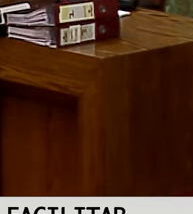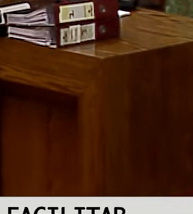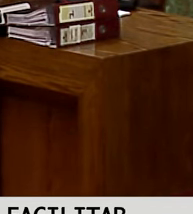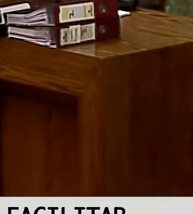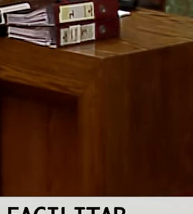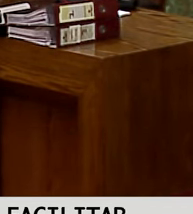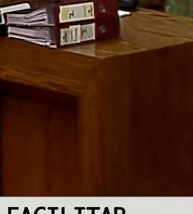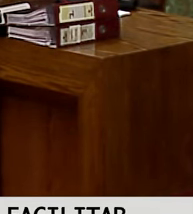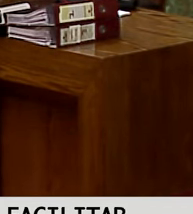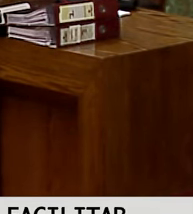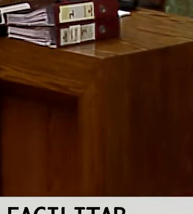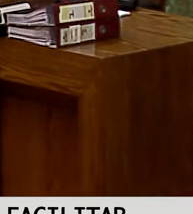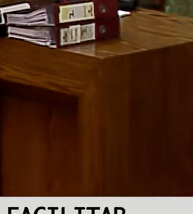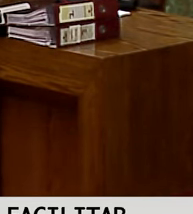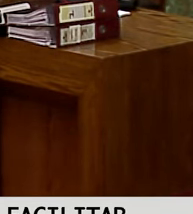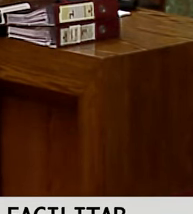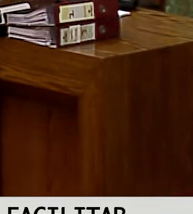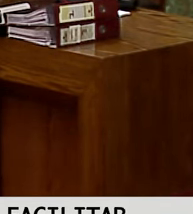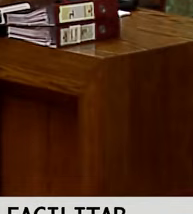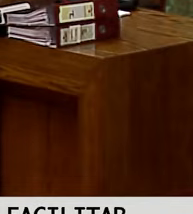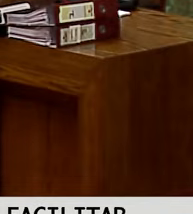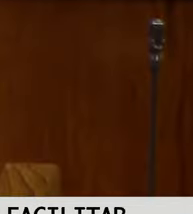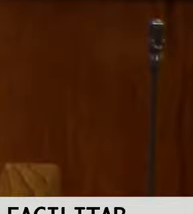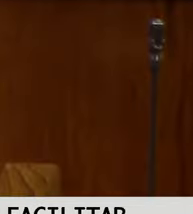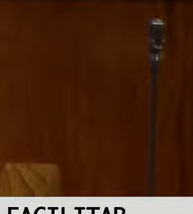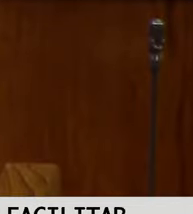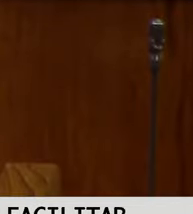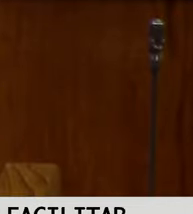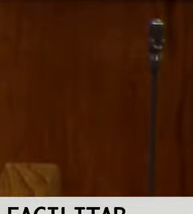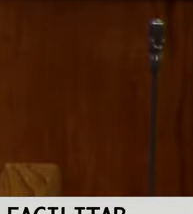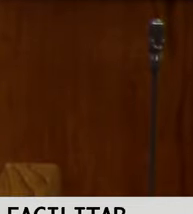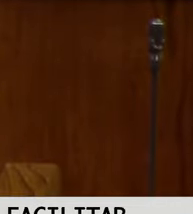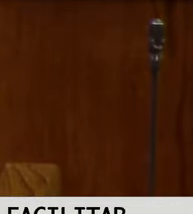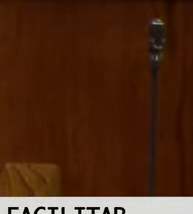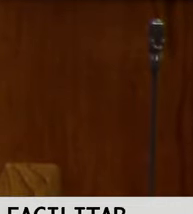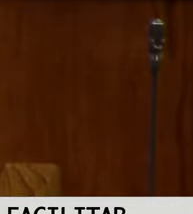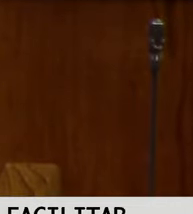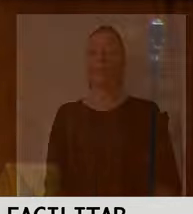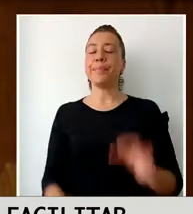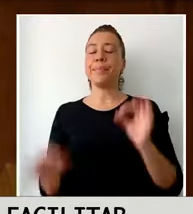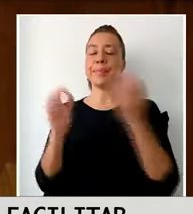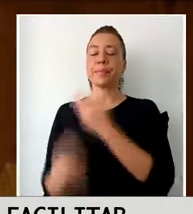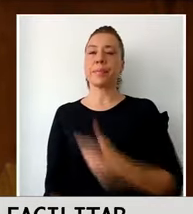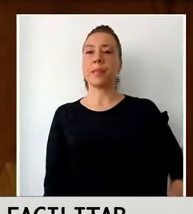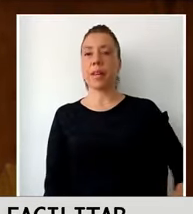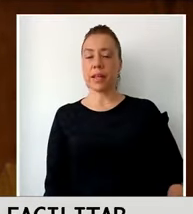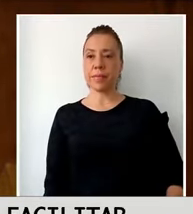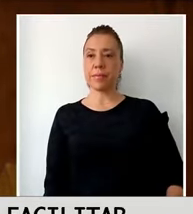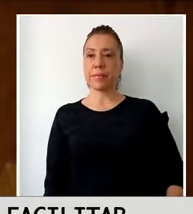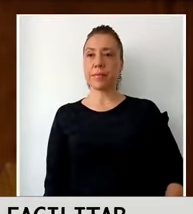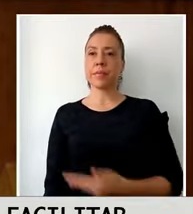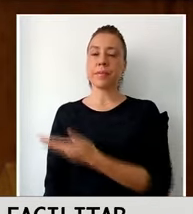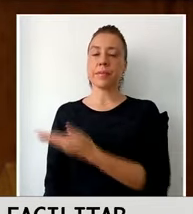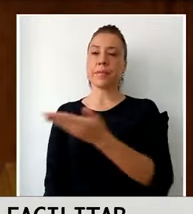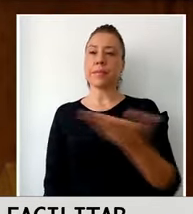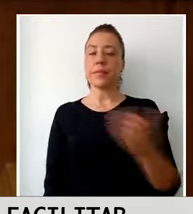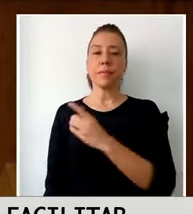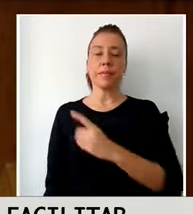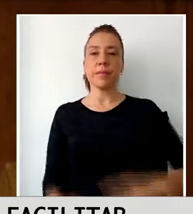muy buenos días señora presidenta estimados colegas diputados y diputadas